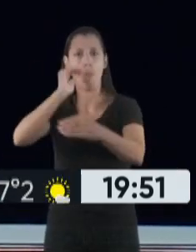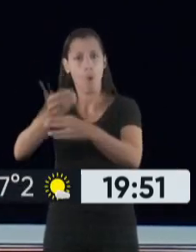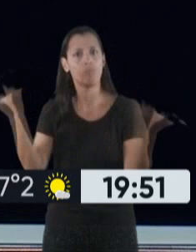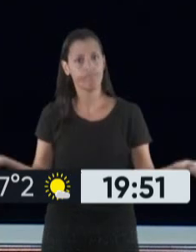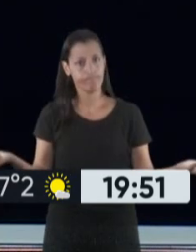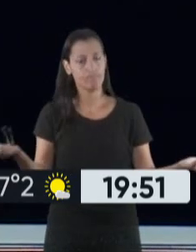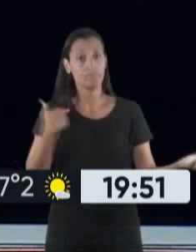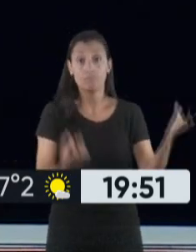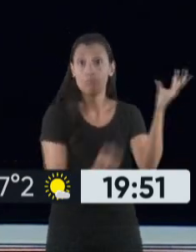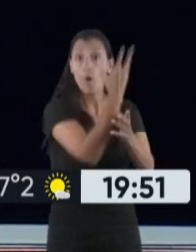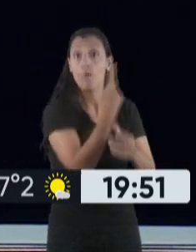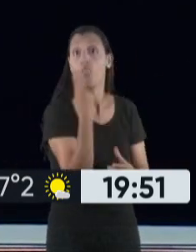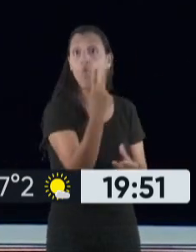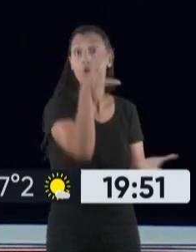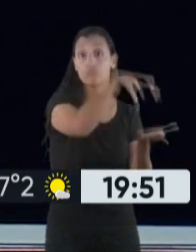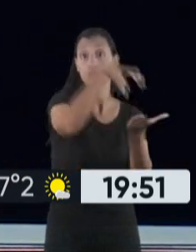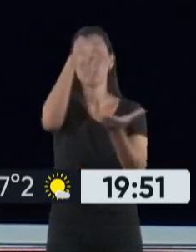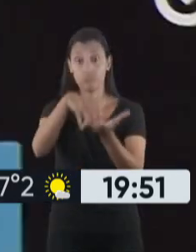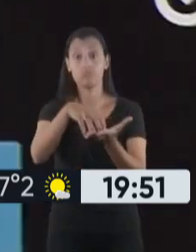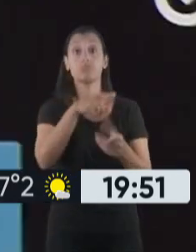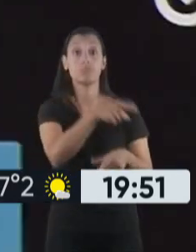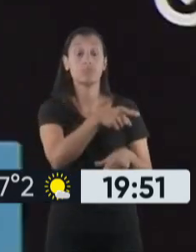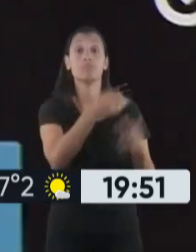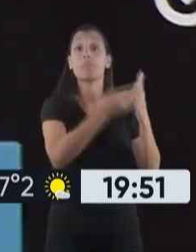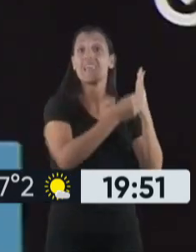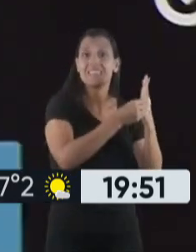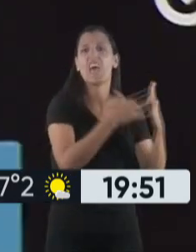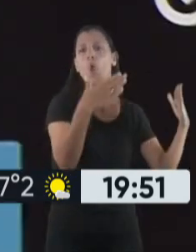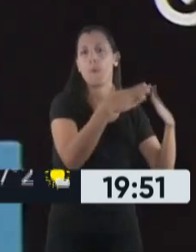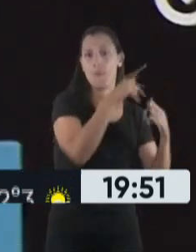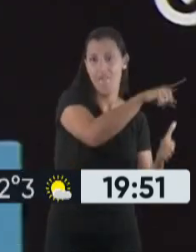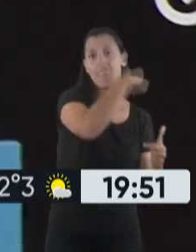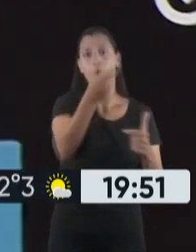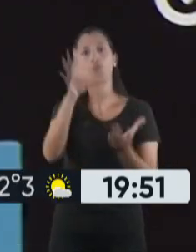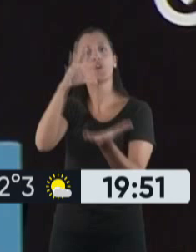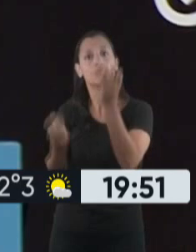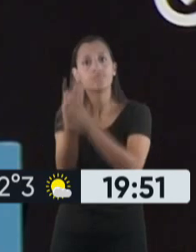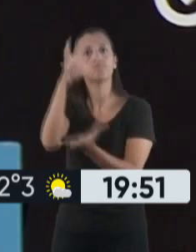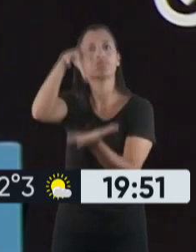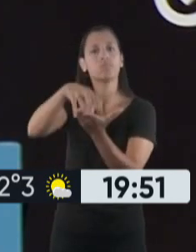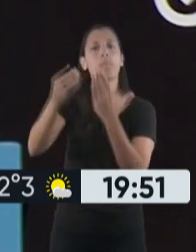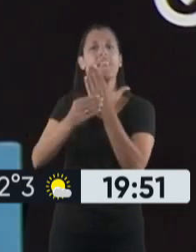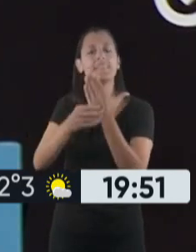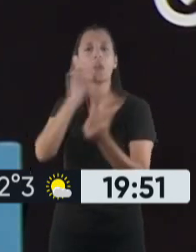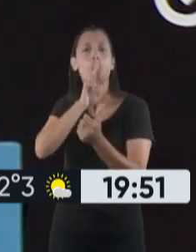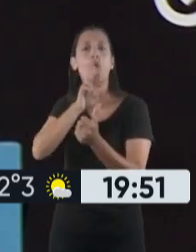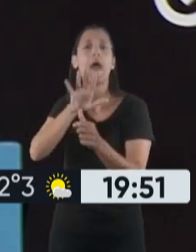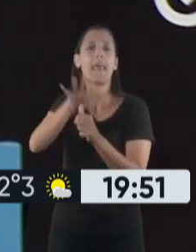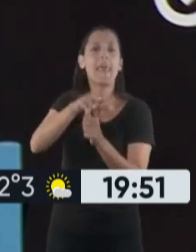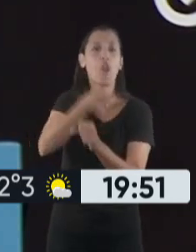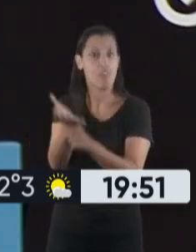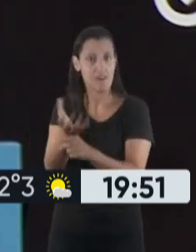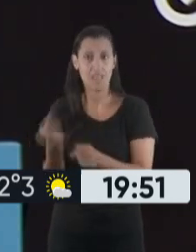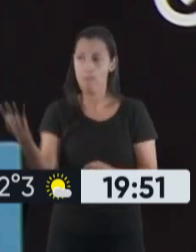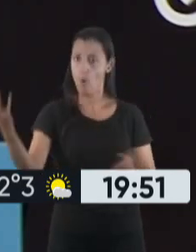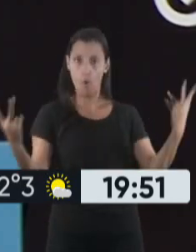Y creé dos, si no me equivoco, que fue vivienda y fue el Ministerio de la Mujer y Diversidad.